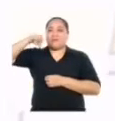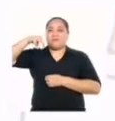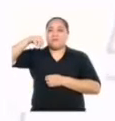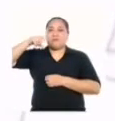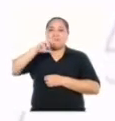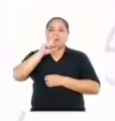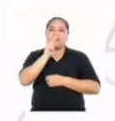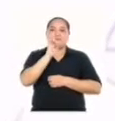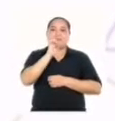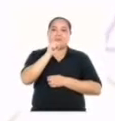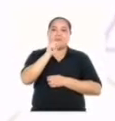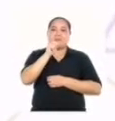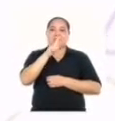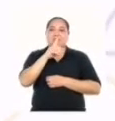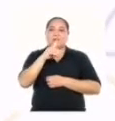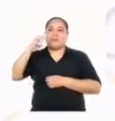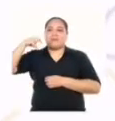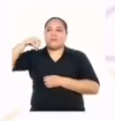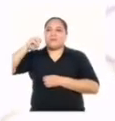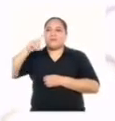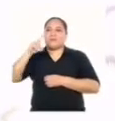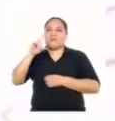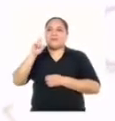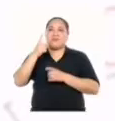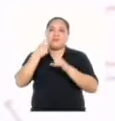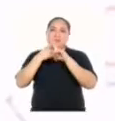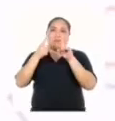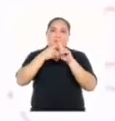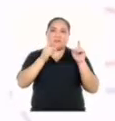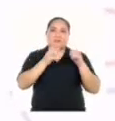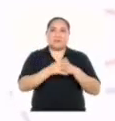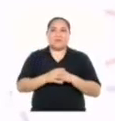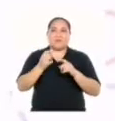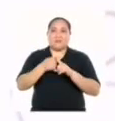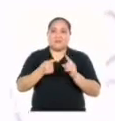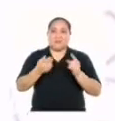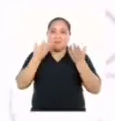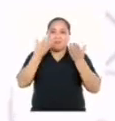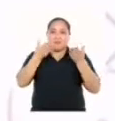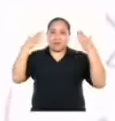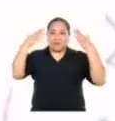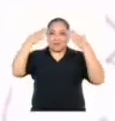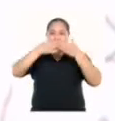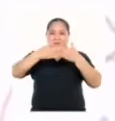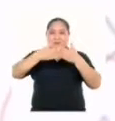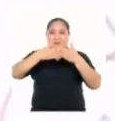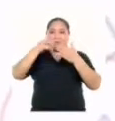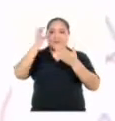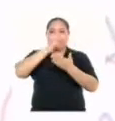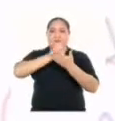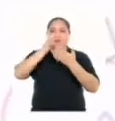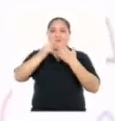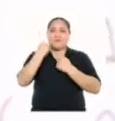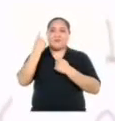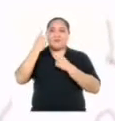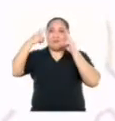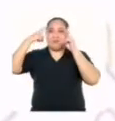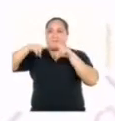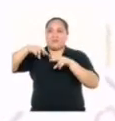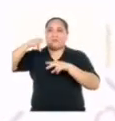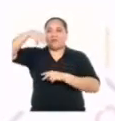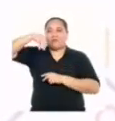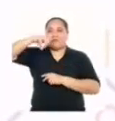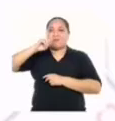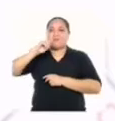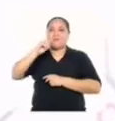minimalista, teselado, modular y varios más. Pero para efectos de nuestro proyecto, revisaremos el